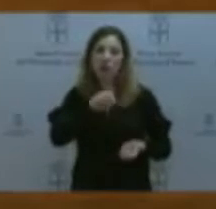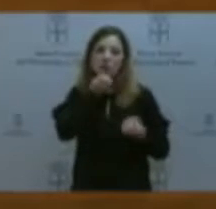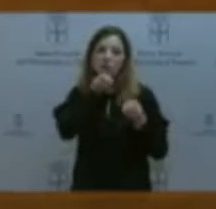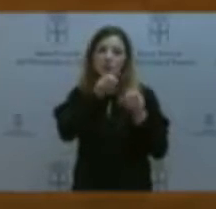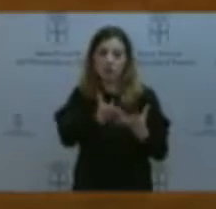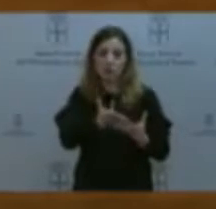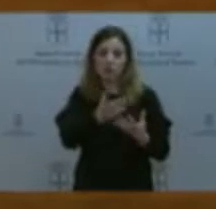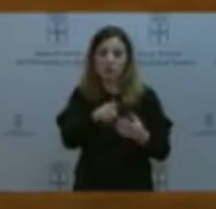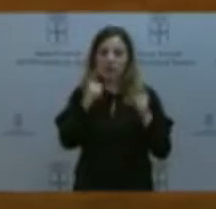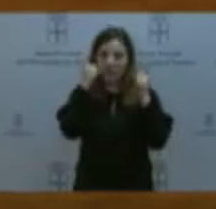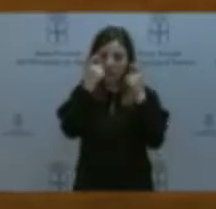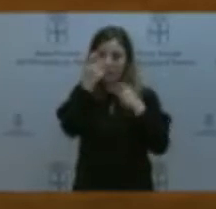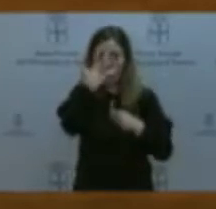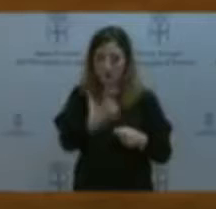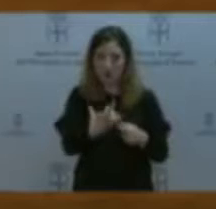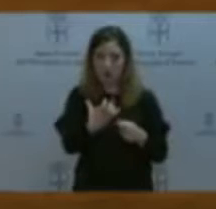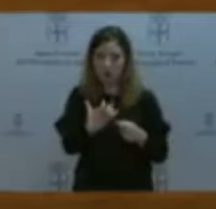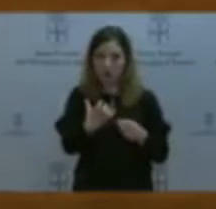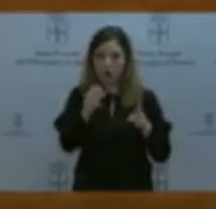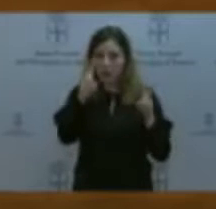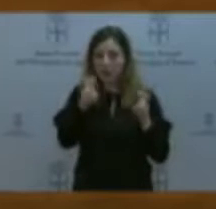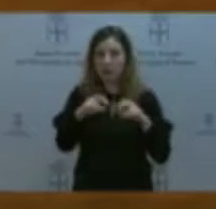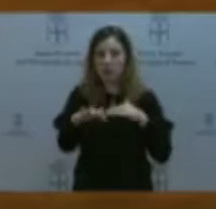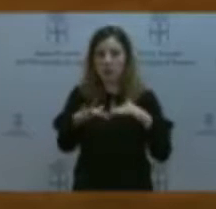cuestión de movilidad en Asturias.